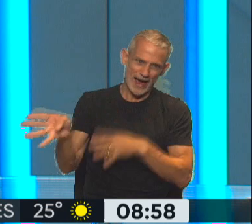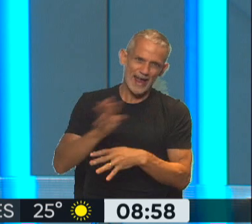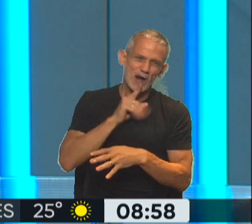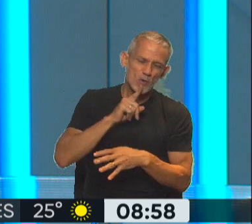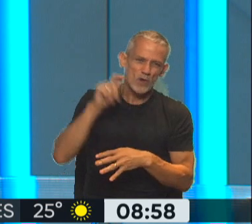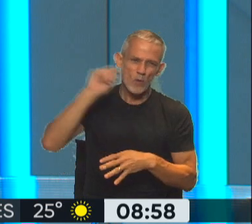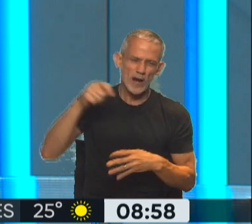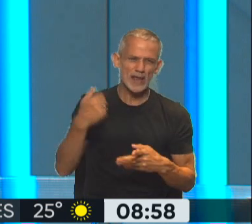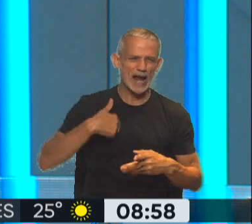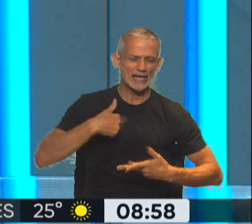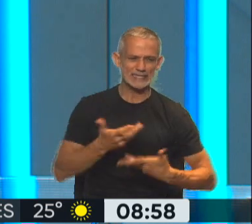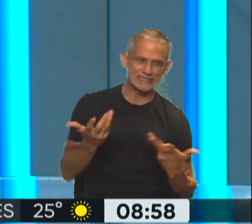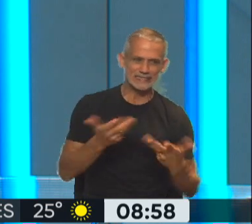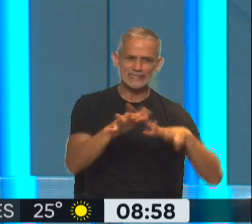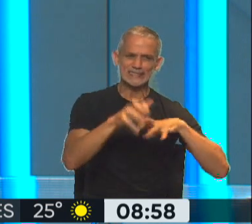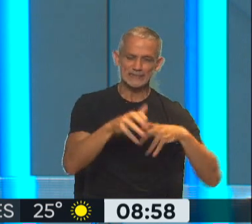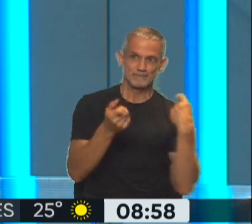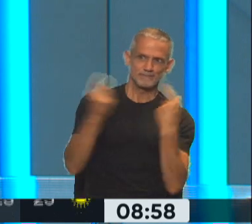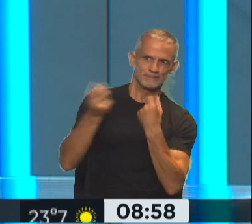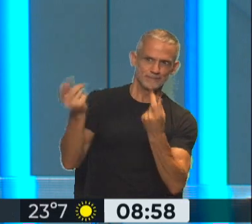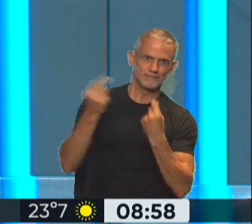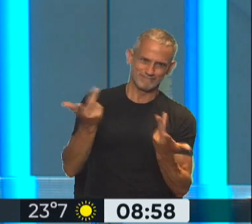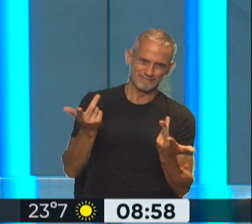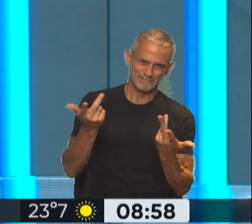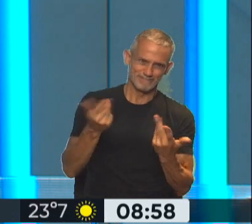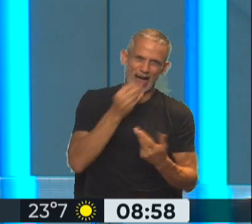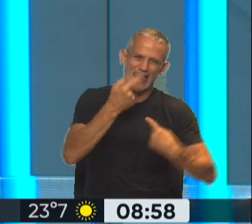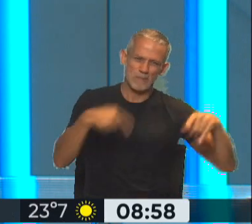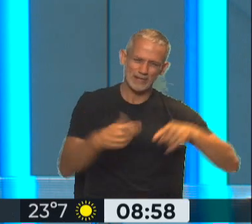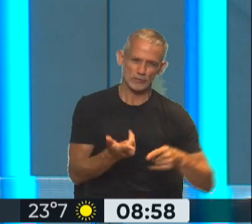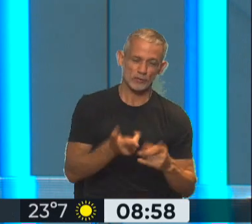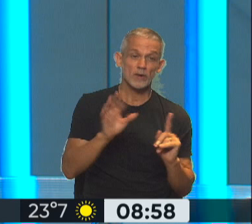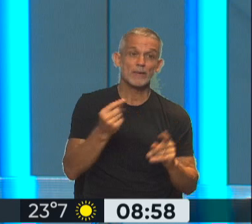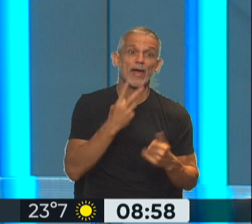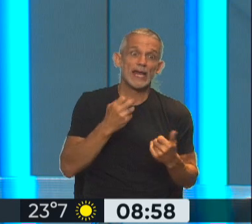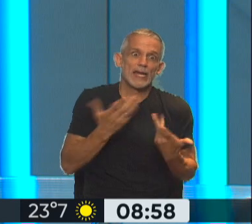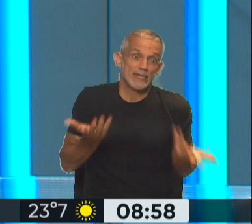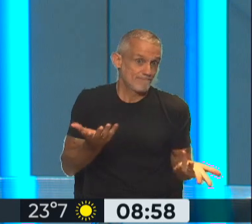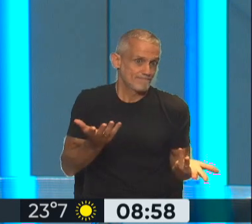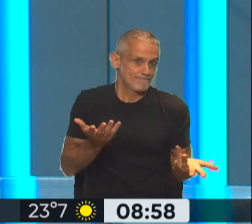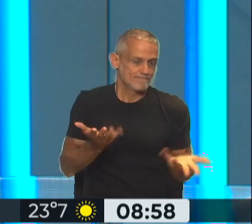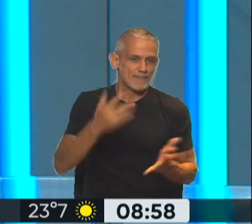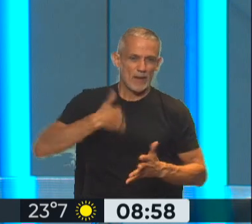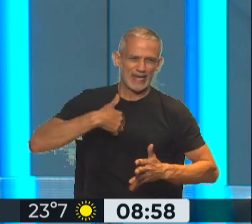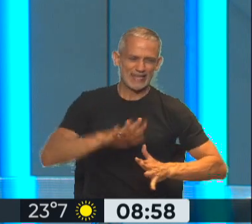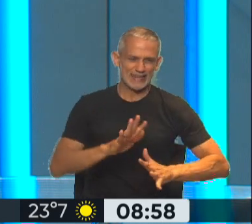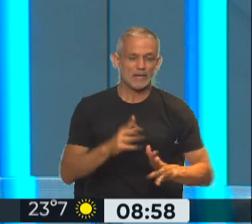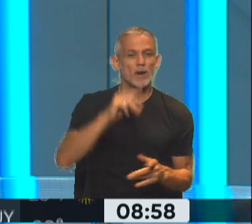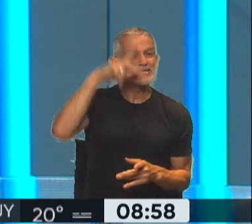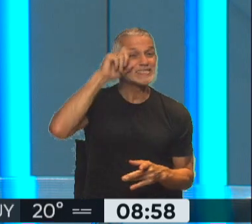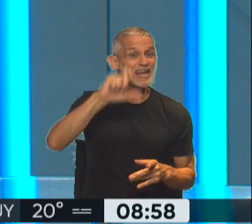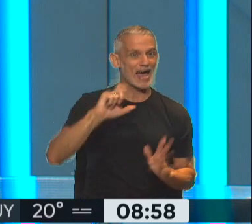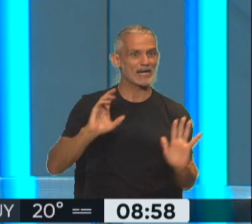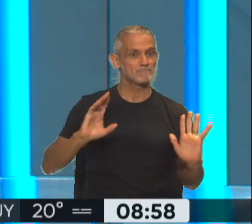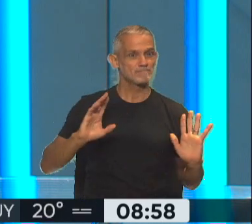Ucrania Busca mostrarse como proveedora de pero también de energía y me parece que que si como la ceraca